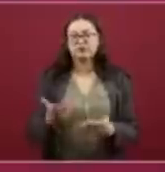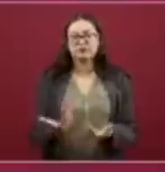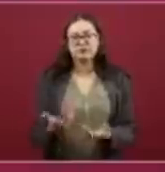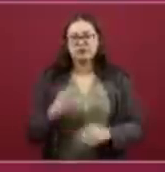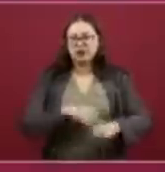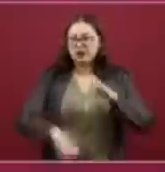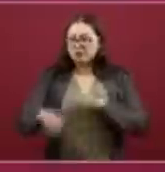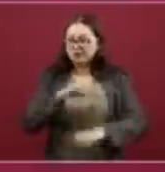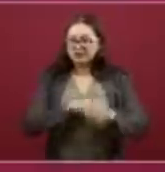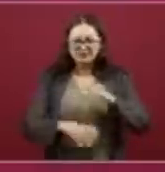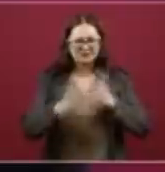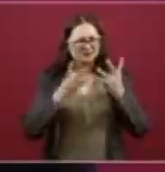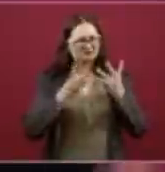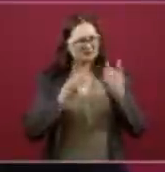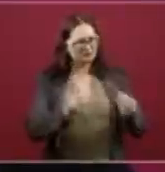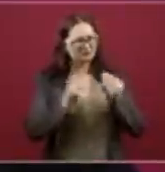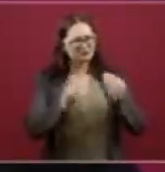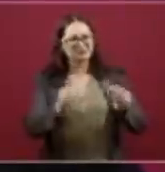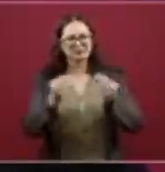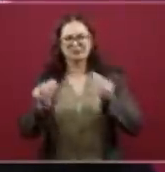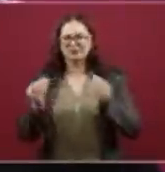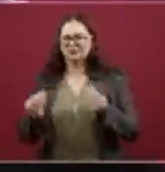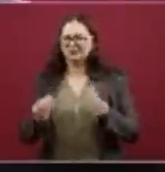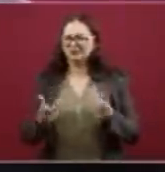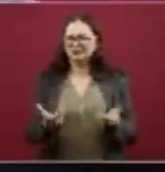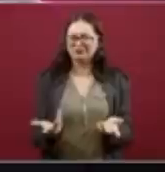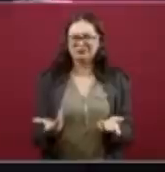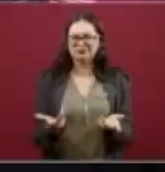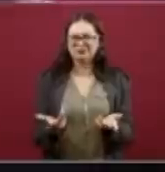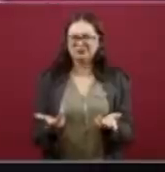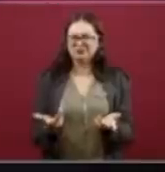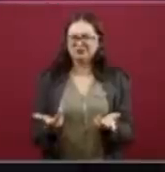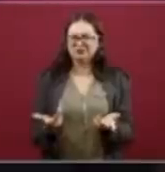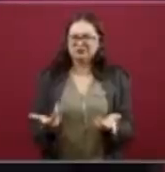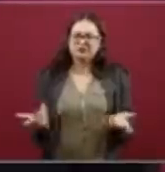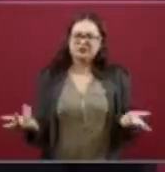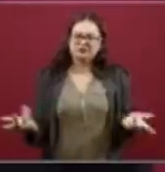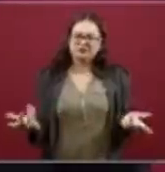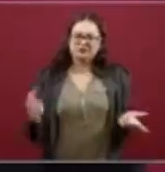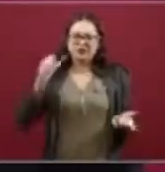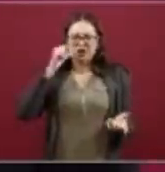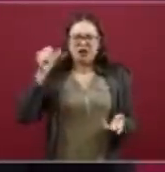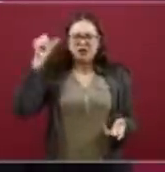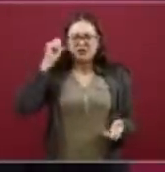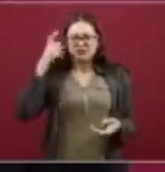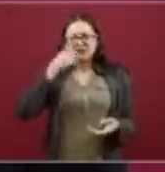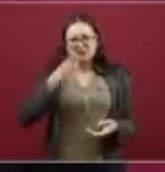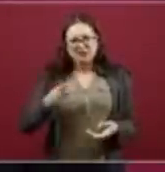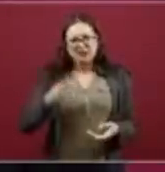el gobierno. Bueno, al grado, ayer lo decía, Imagínense,